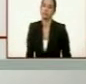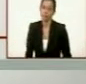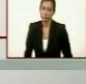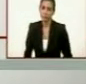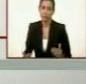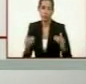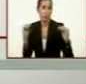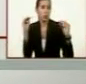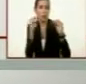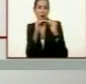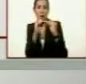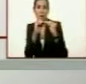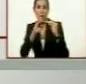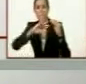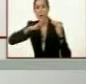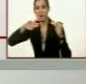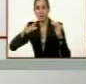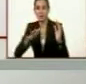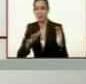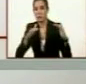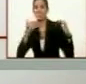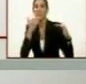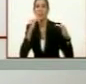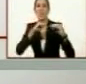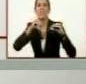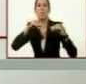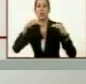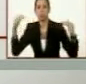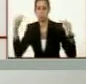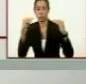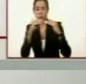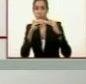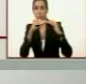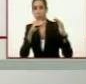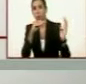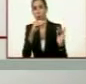evidentemente repercute en nuestros ríos, los cauces de los ríos, y produce